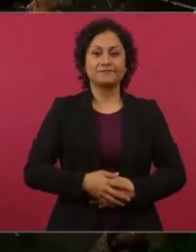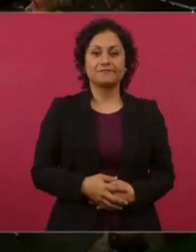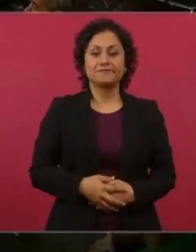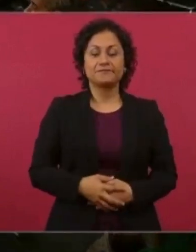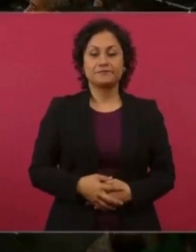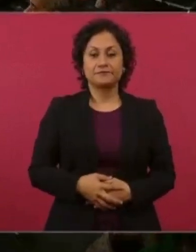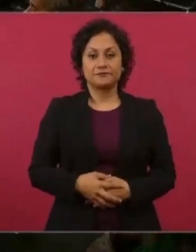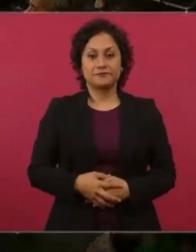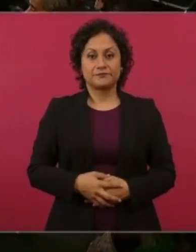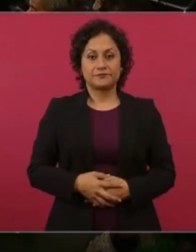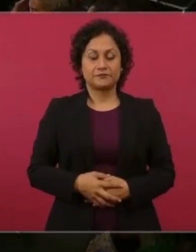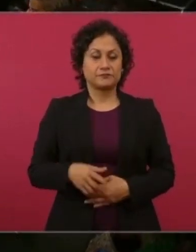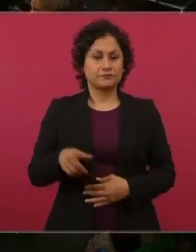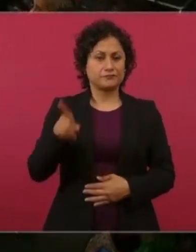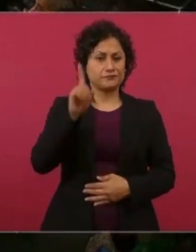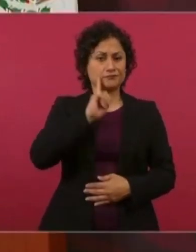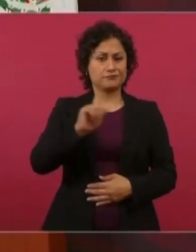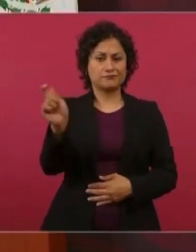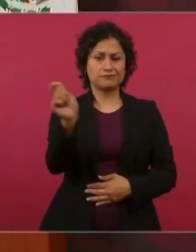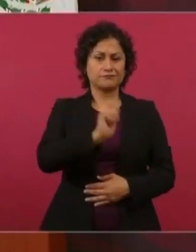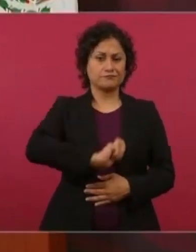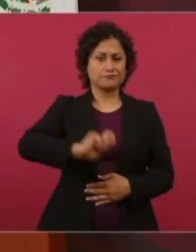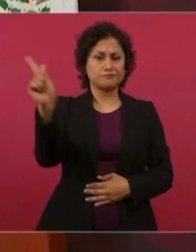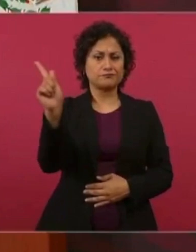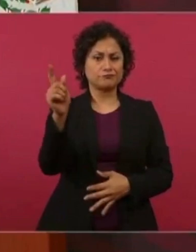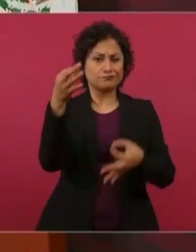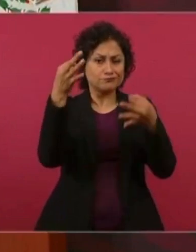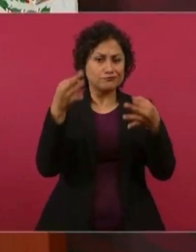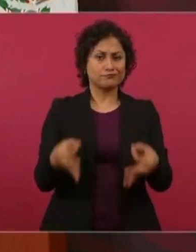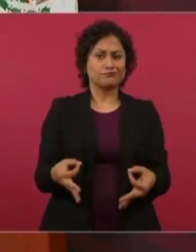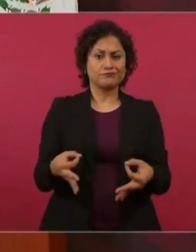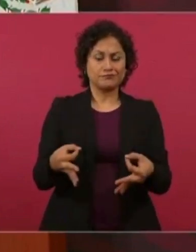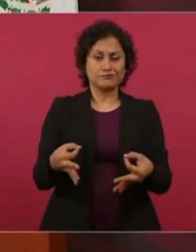Es una profesional, una